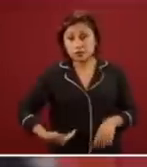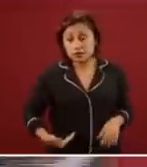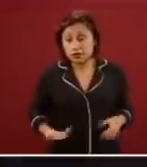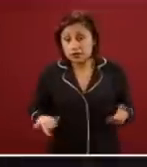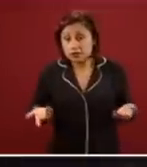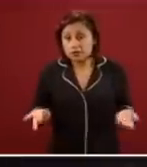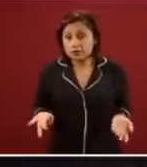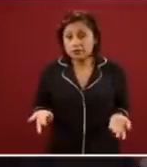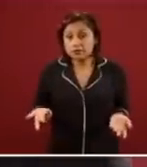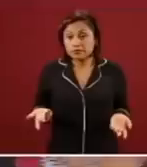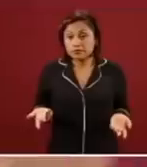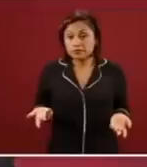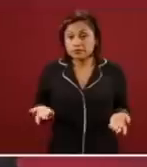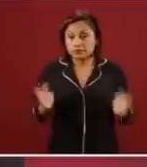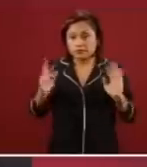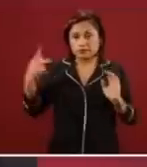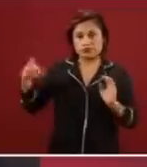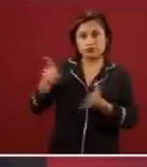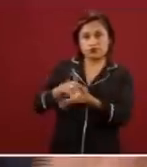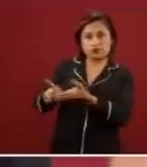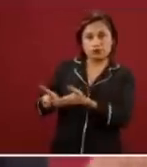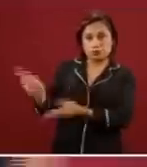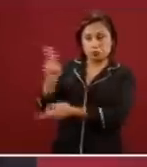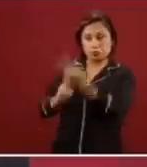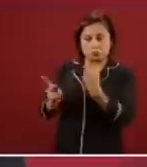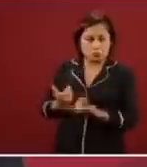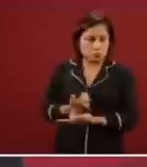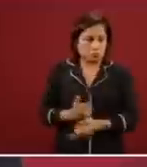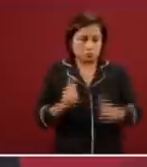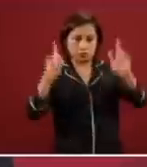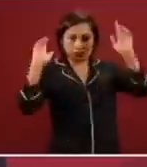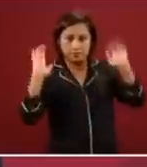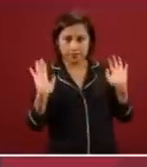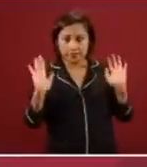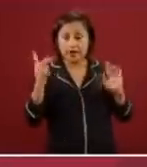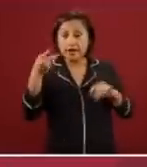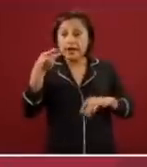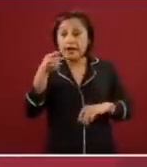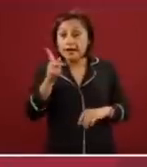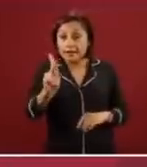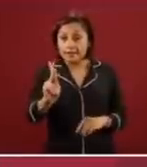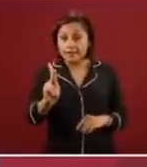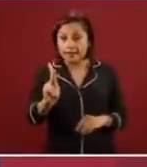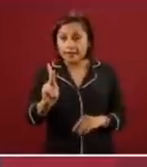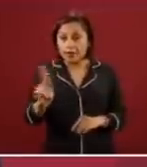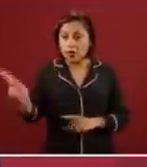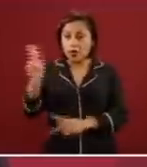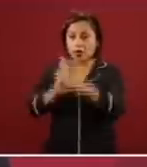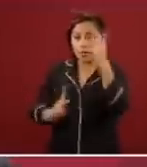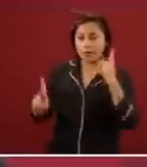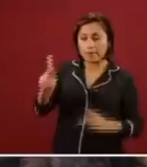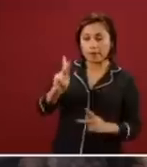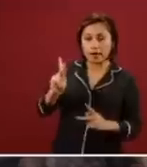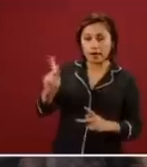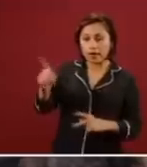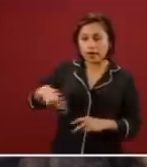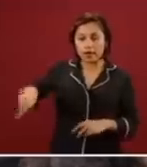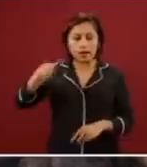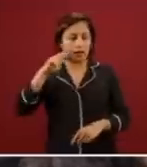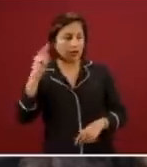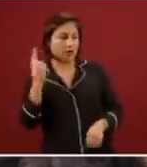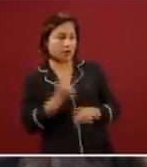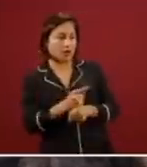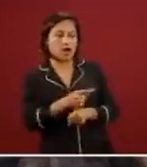pues está en su derecho. No quiere decir, ¿sí?, que se le proteja.